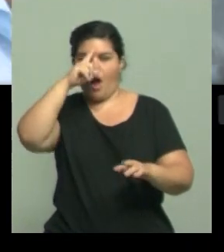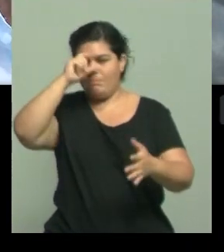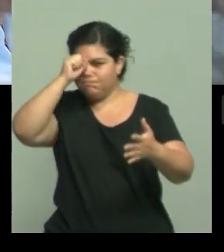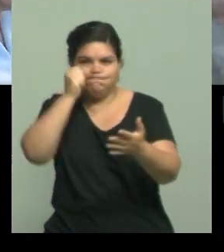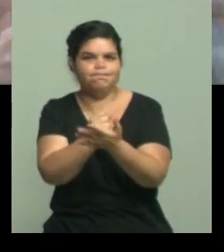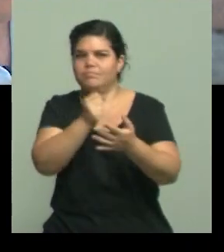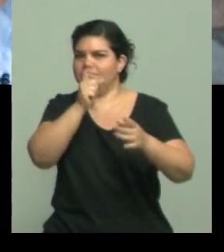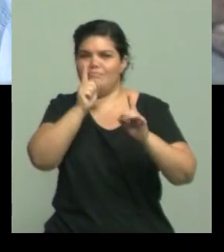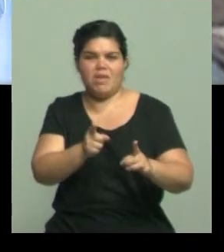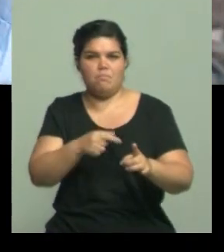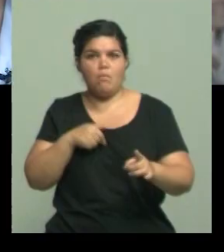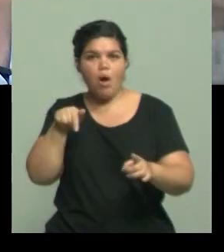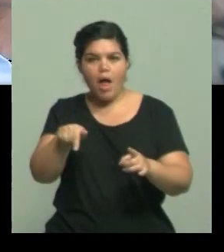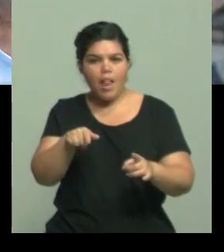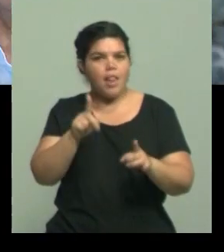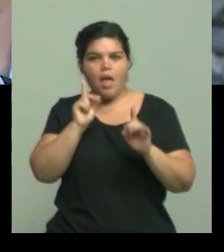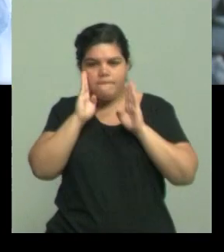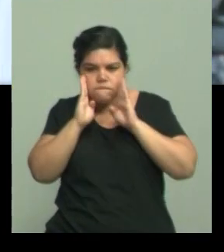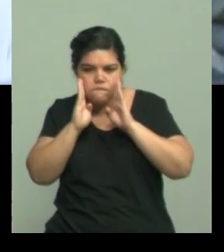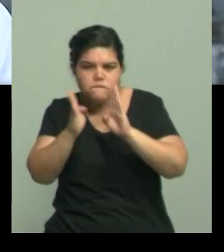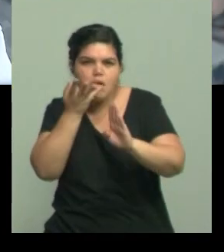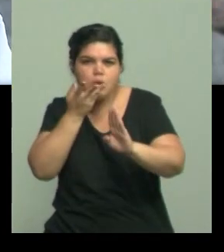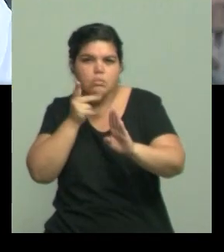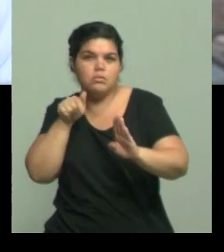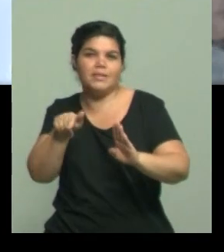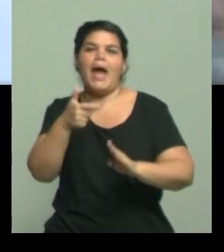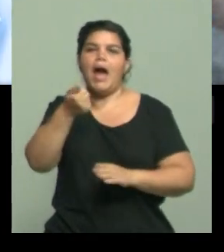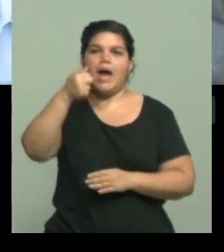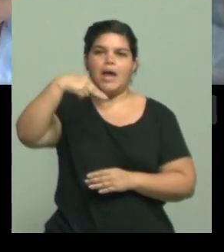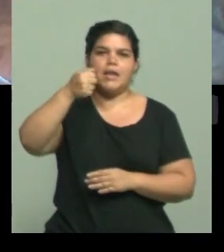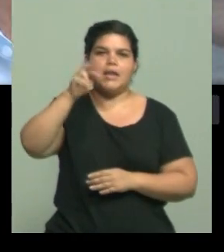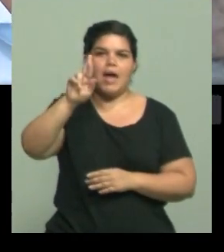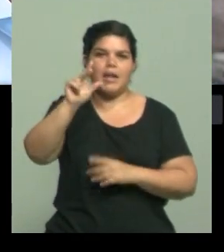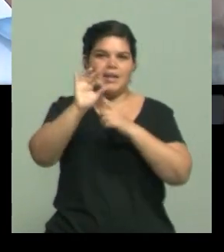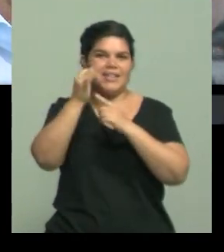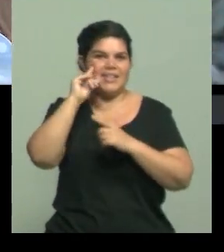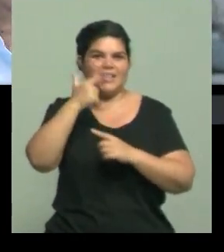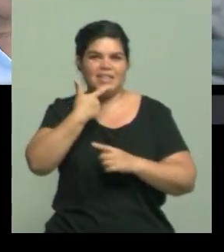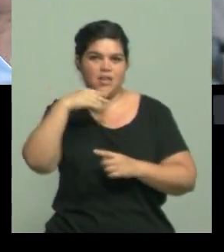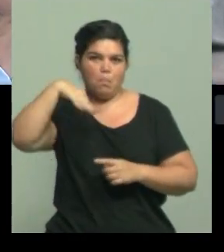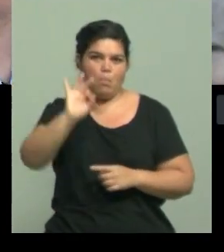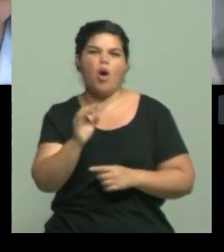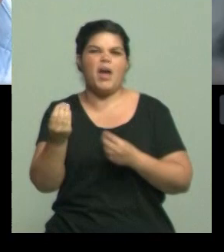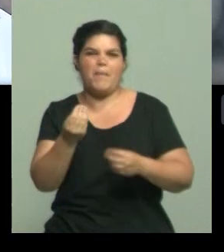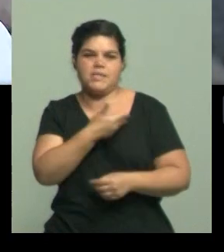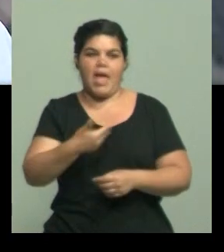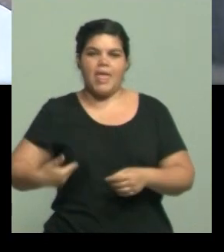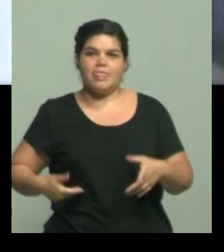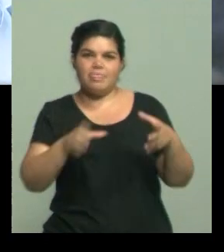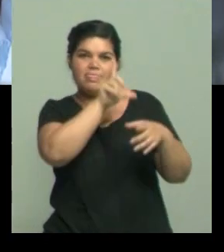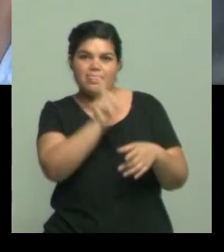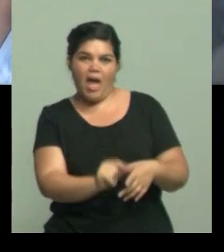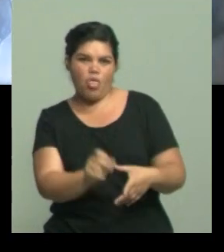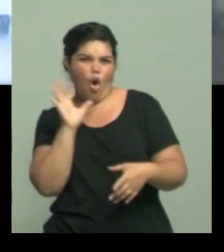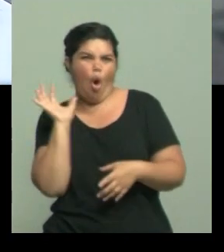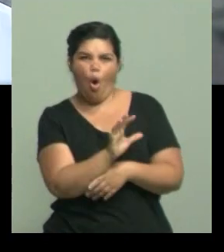económico. Que, bueno, sabemos, liberalismo finalmente era más bien anarquismo, odio al Estado y todo eso. Bueno, la